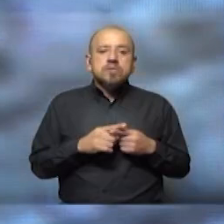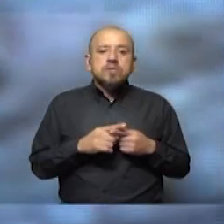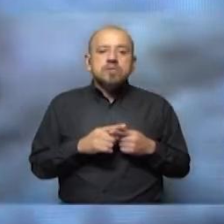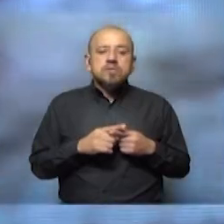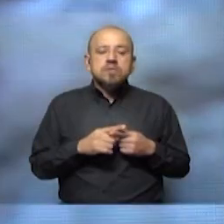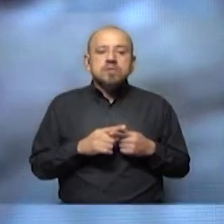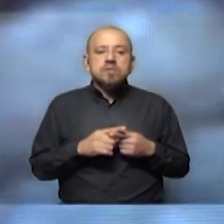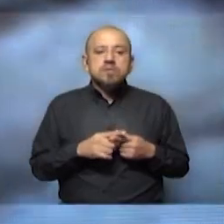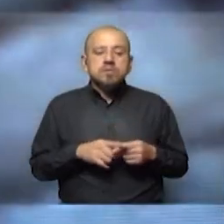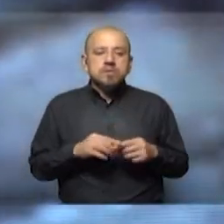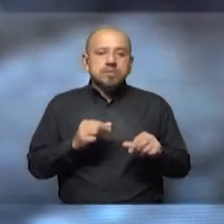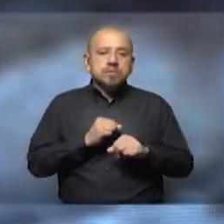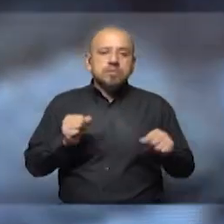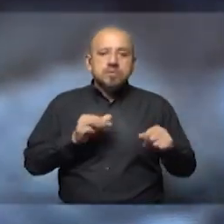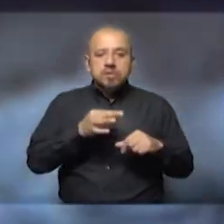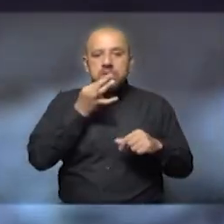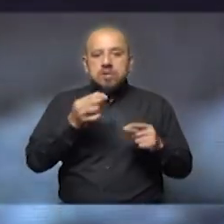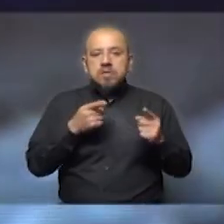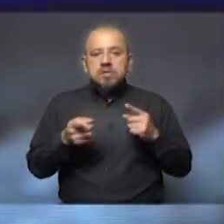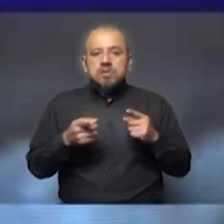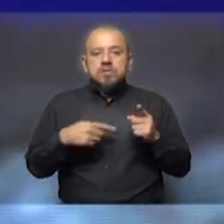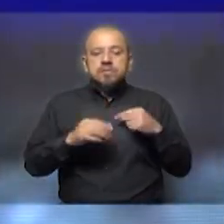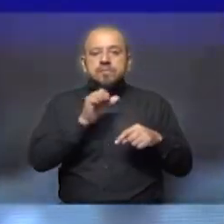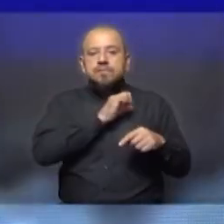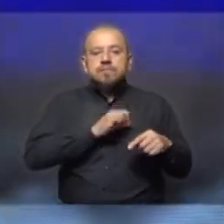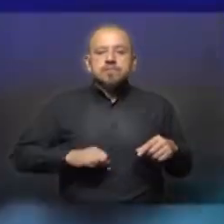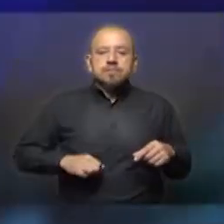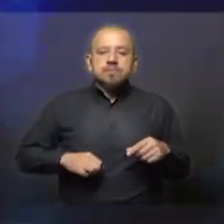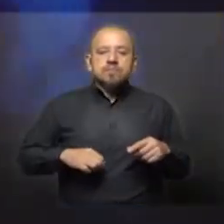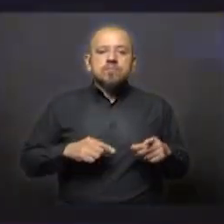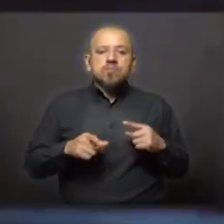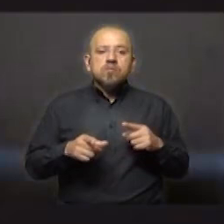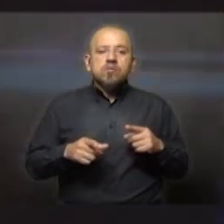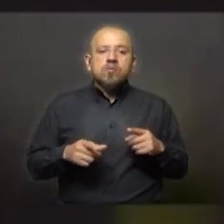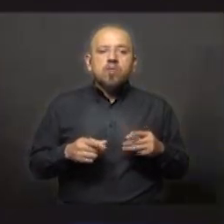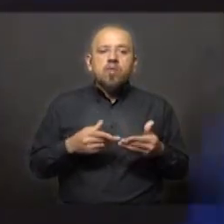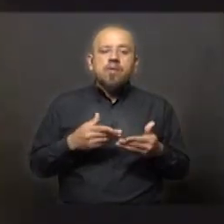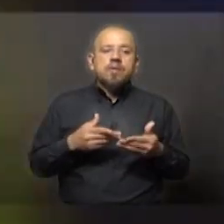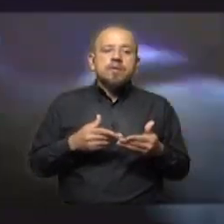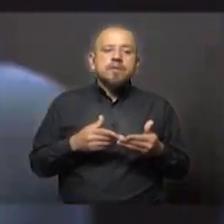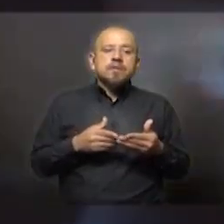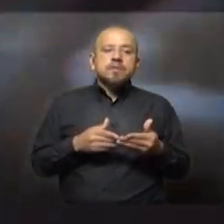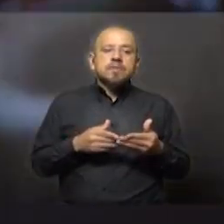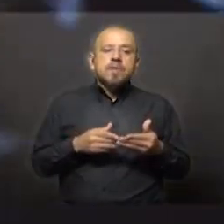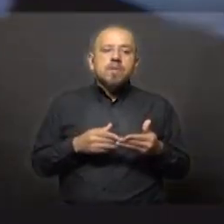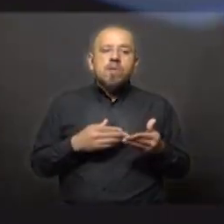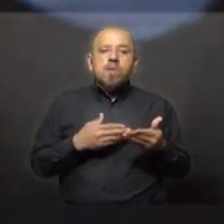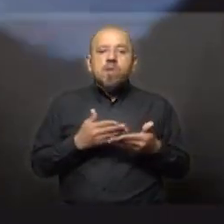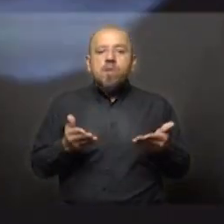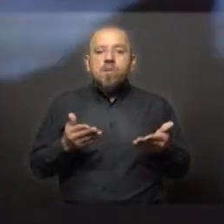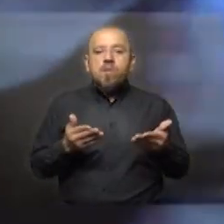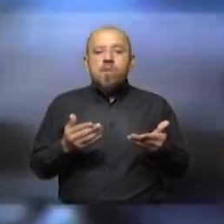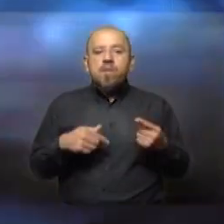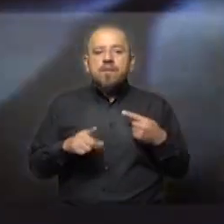Se podrían enumerar a esfuerzos del Estado justamente de alguna forma este paliar